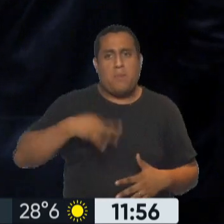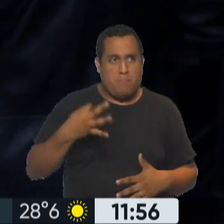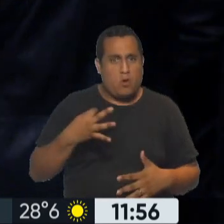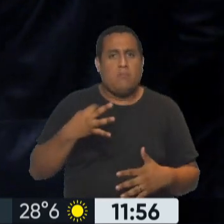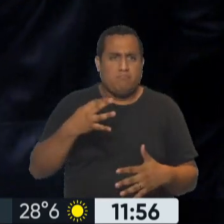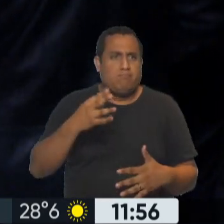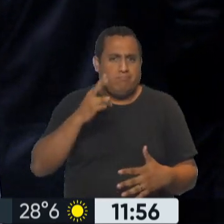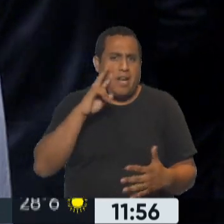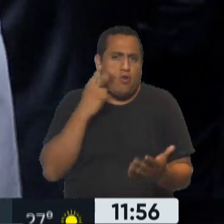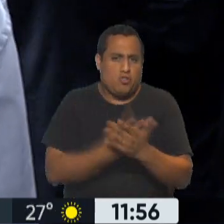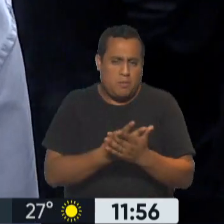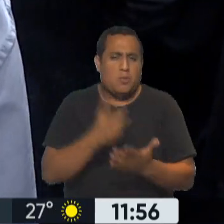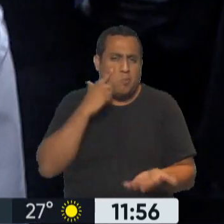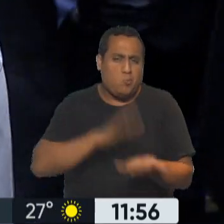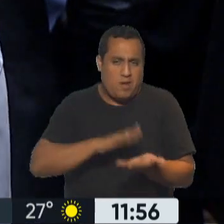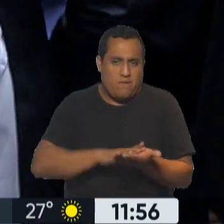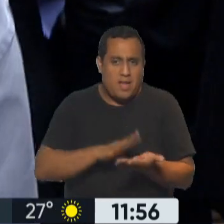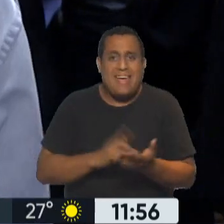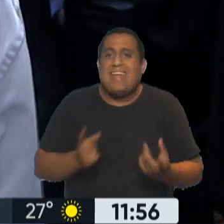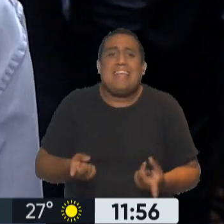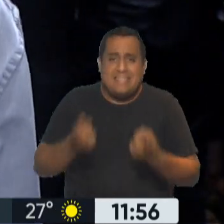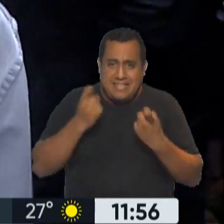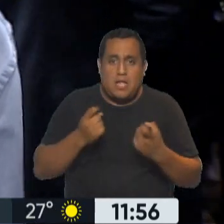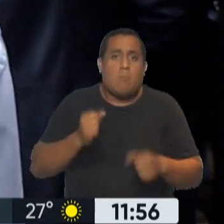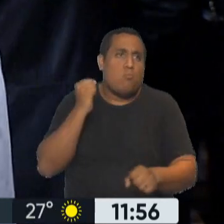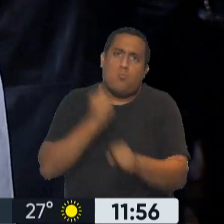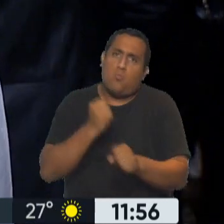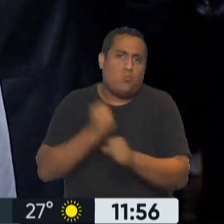bueno porque es muy necesaria, lleva